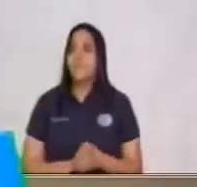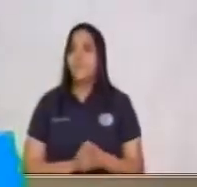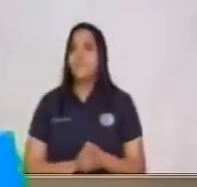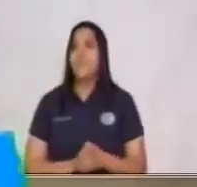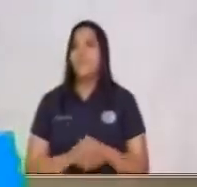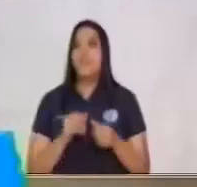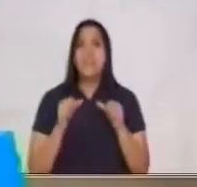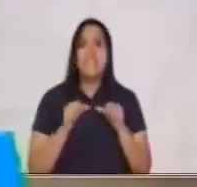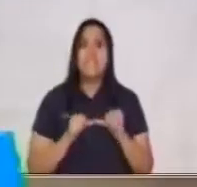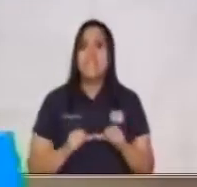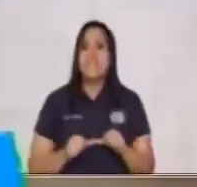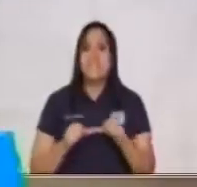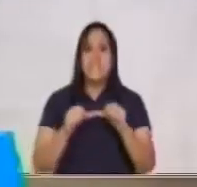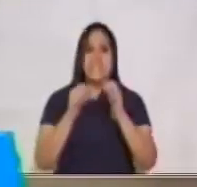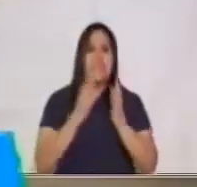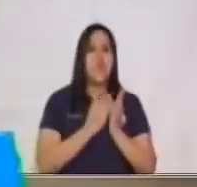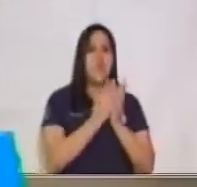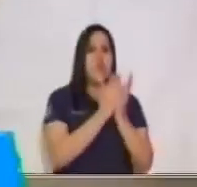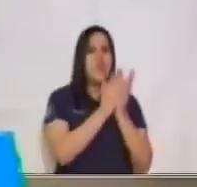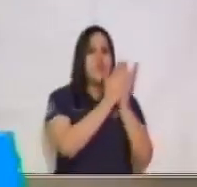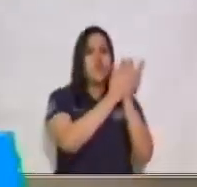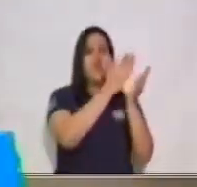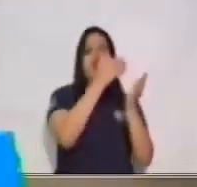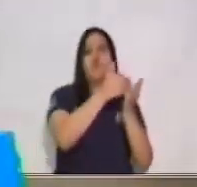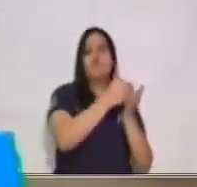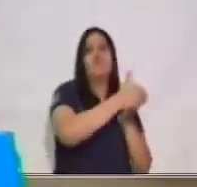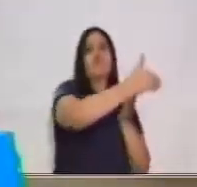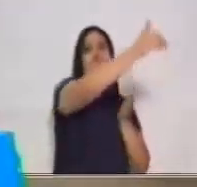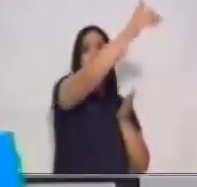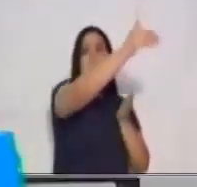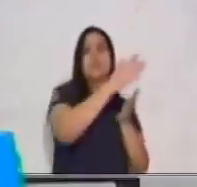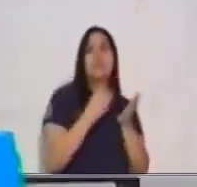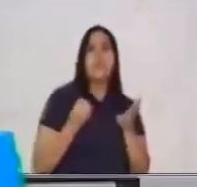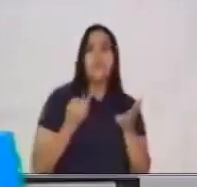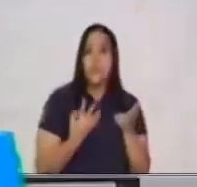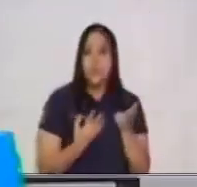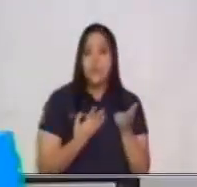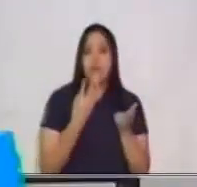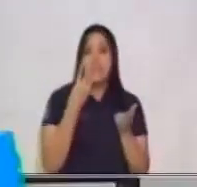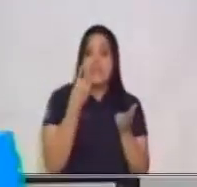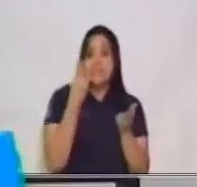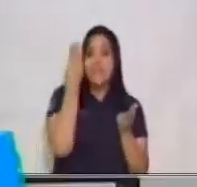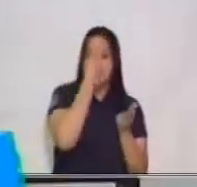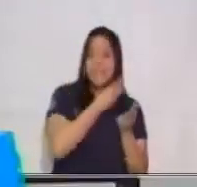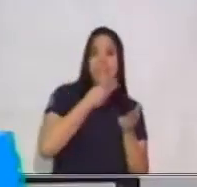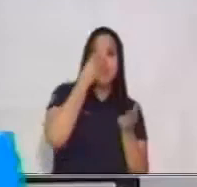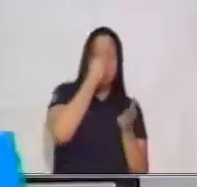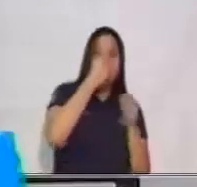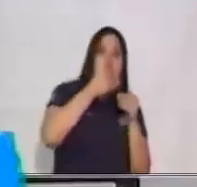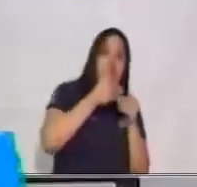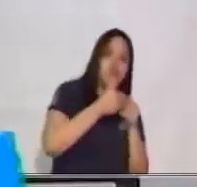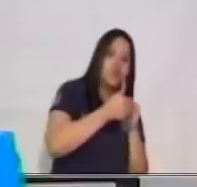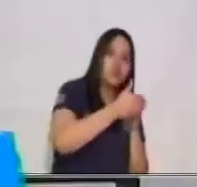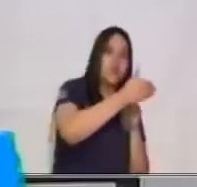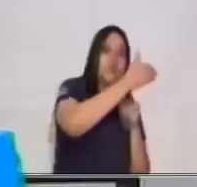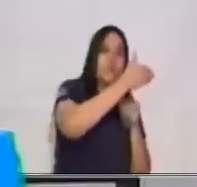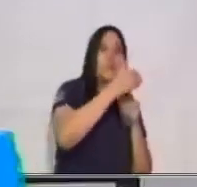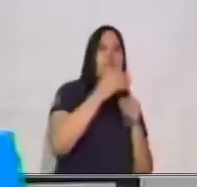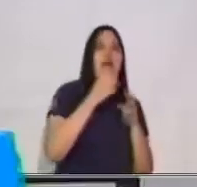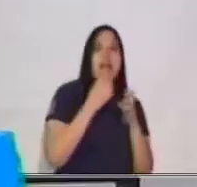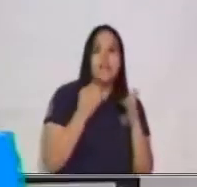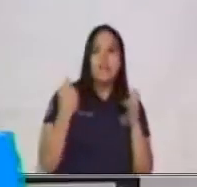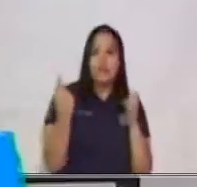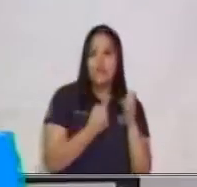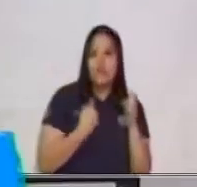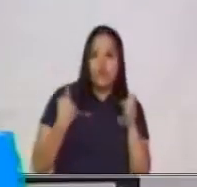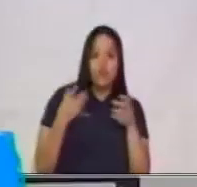¿Durante cuánto tiempo viaja a esa velocidad? A 3 horas. 3 horas. Entonces multiplicamos todos